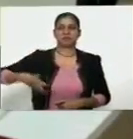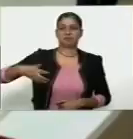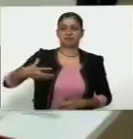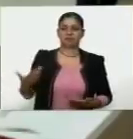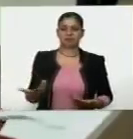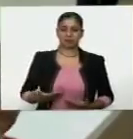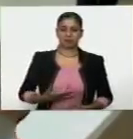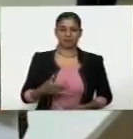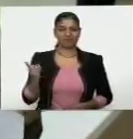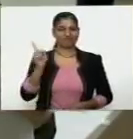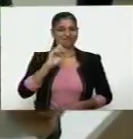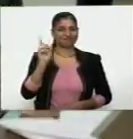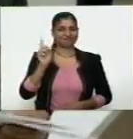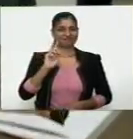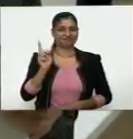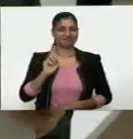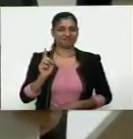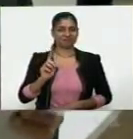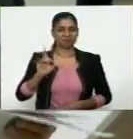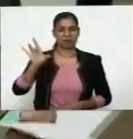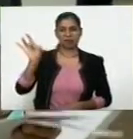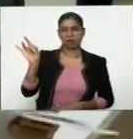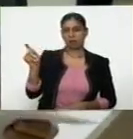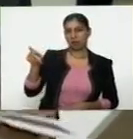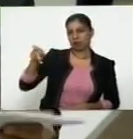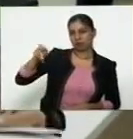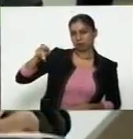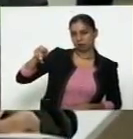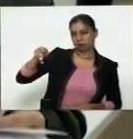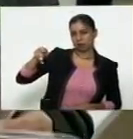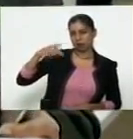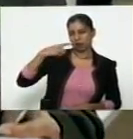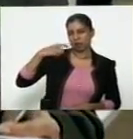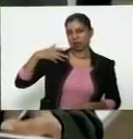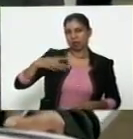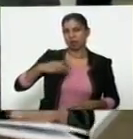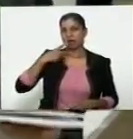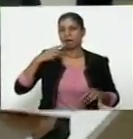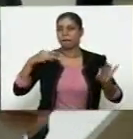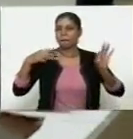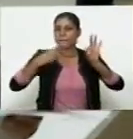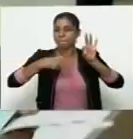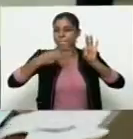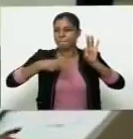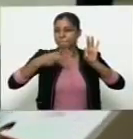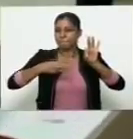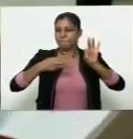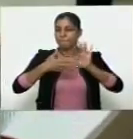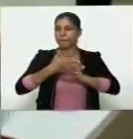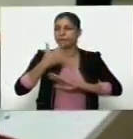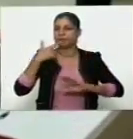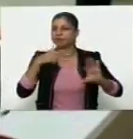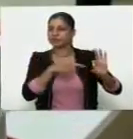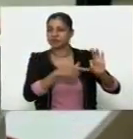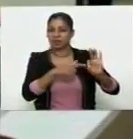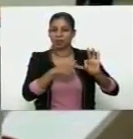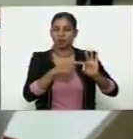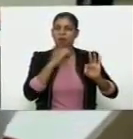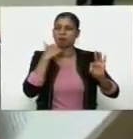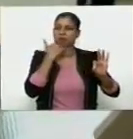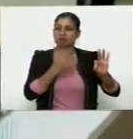petro? Y yo quiero que se lo internalicen, porque hay mucha gente que ve el petro como algo etéreo.